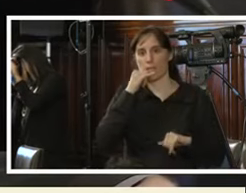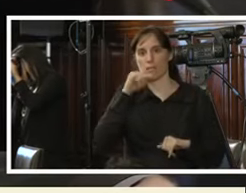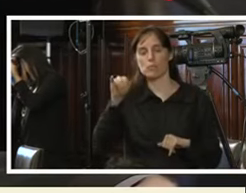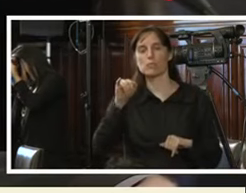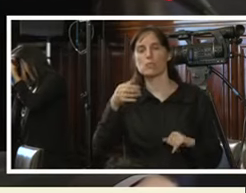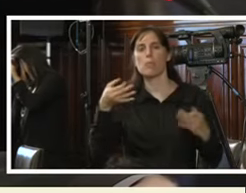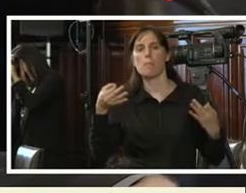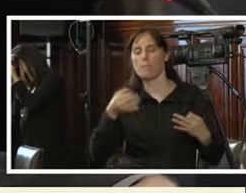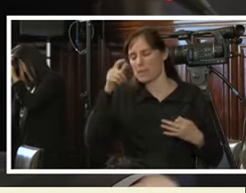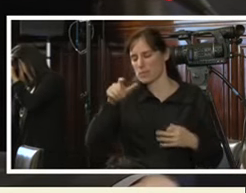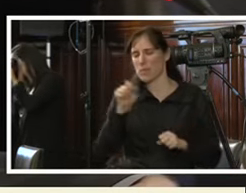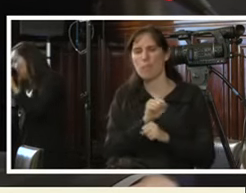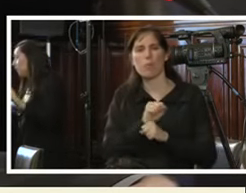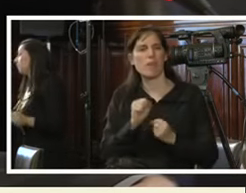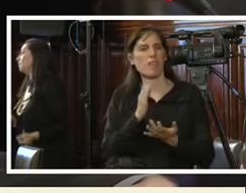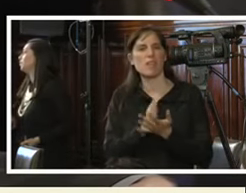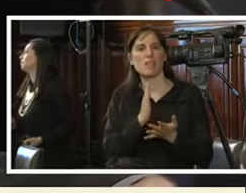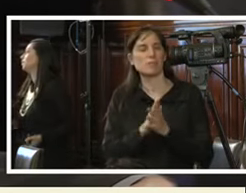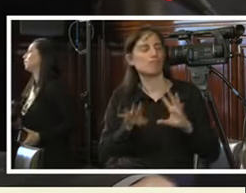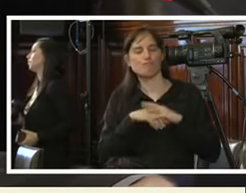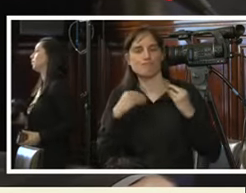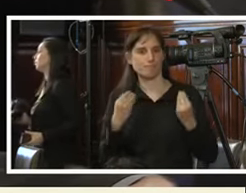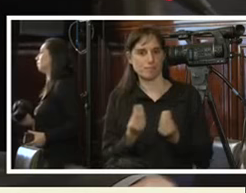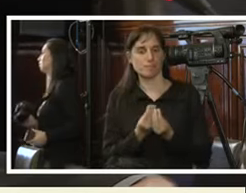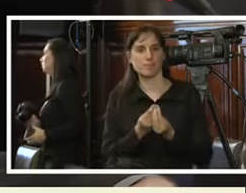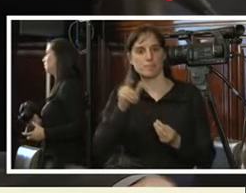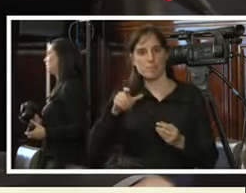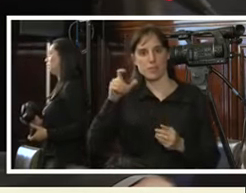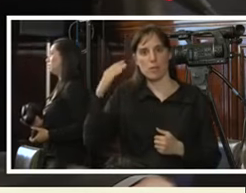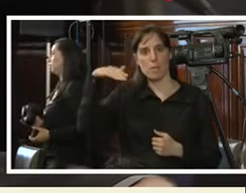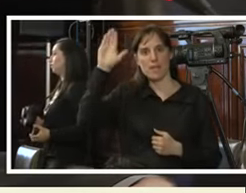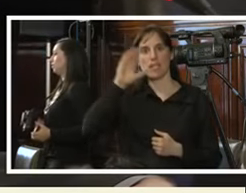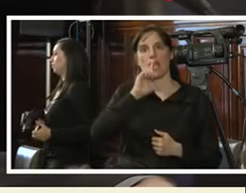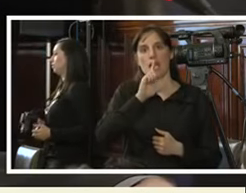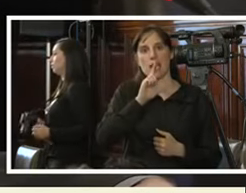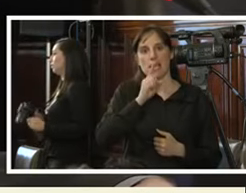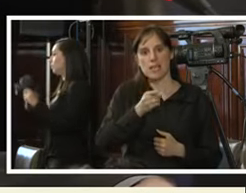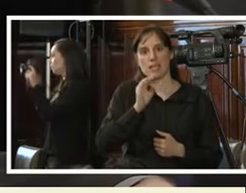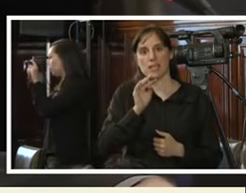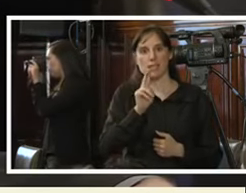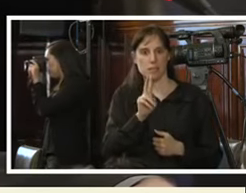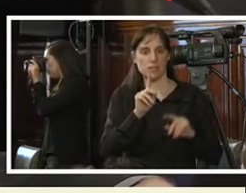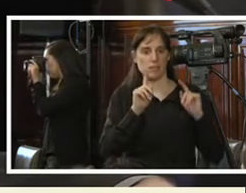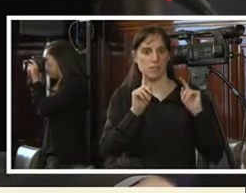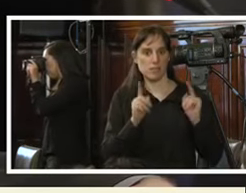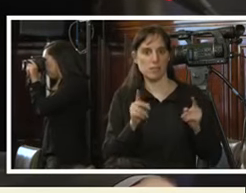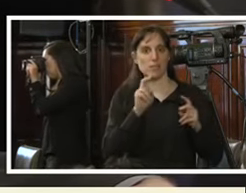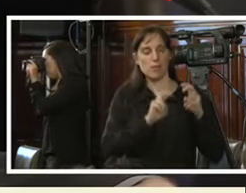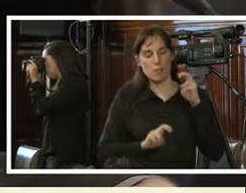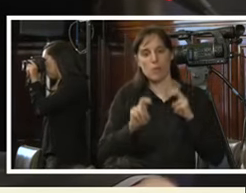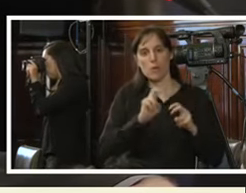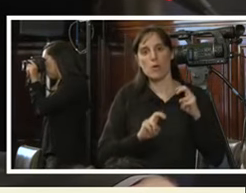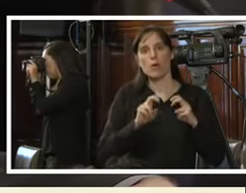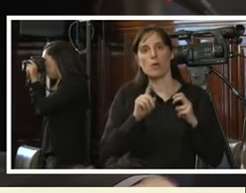pleno goce de los derechos humanos de las personas mayores lgd y promoviendo la aplicación